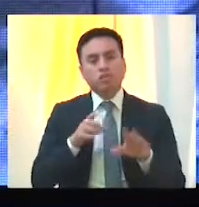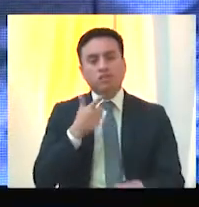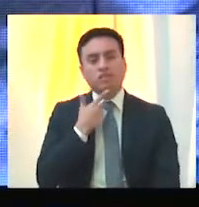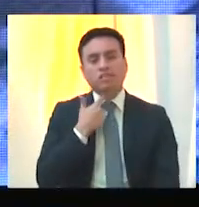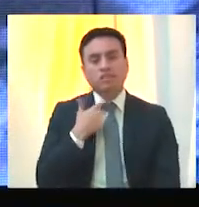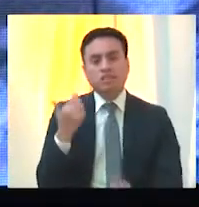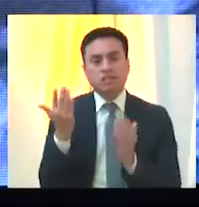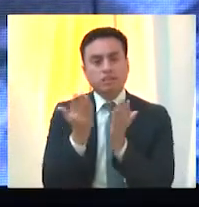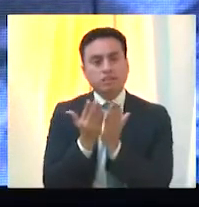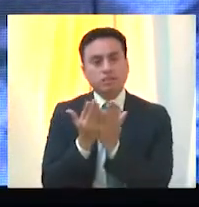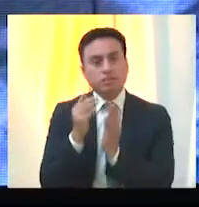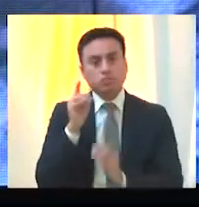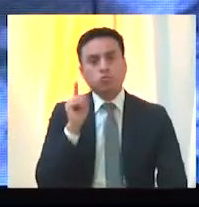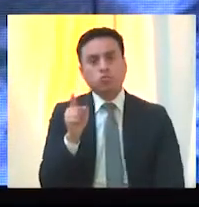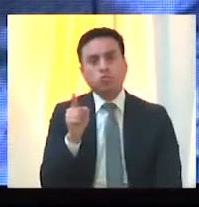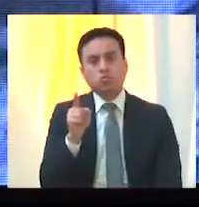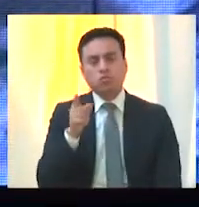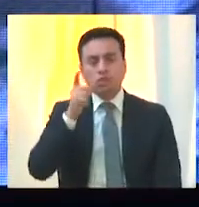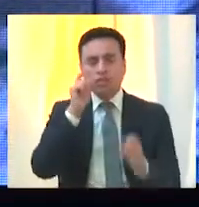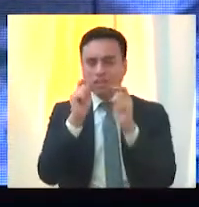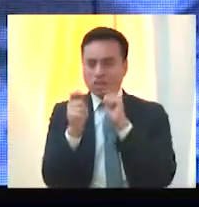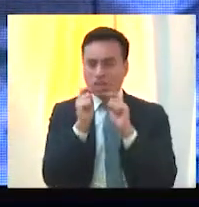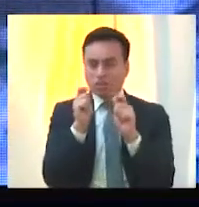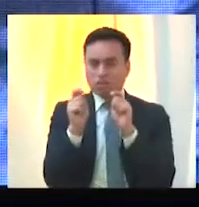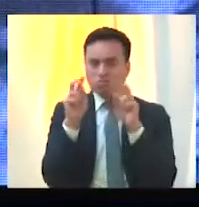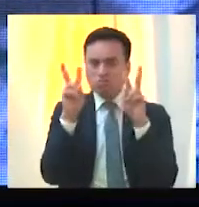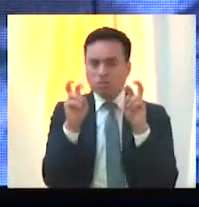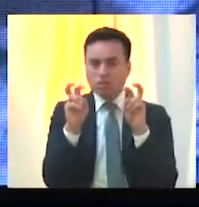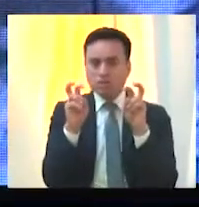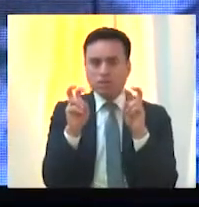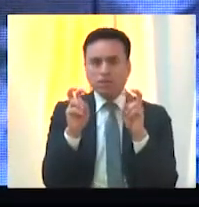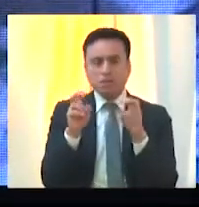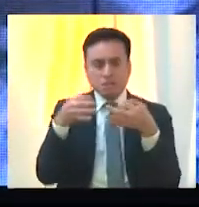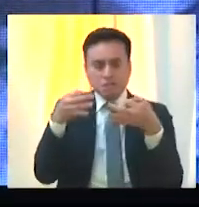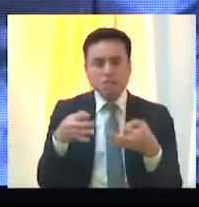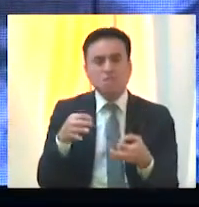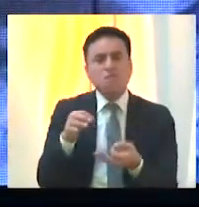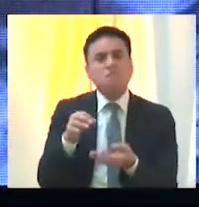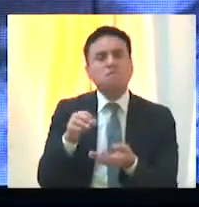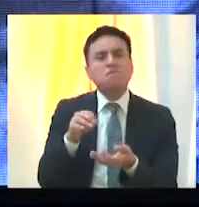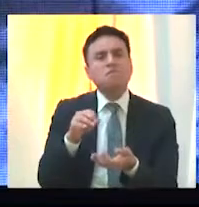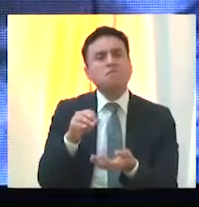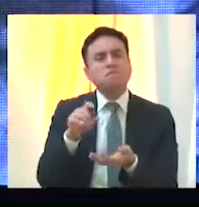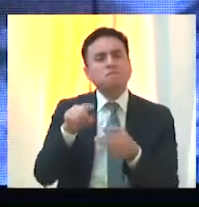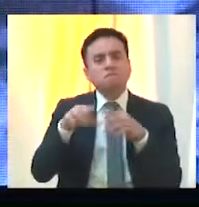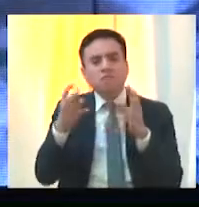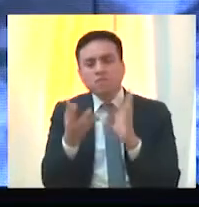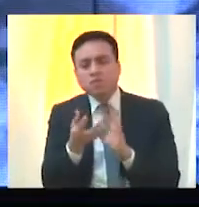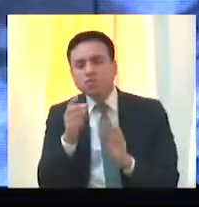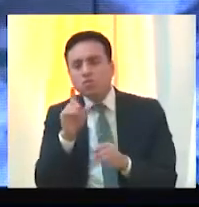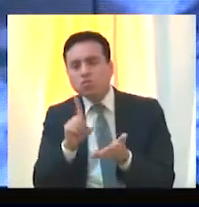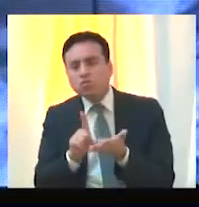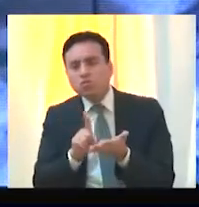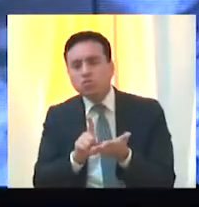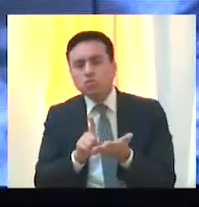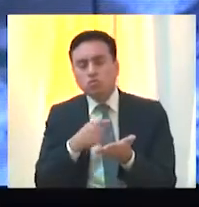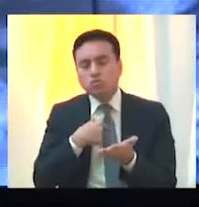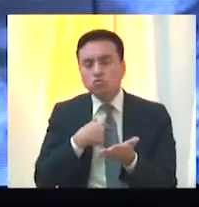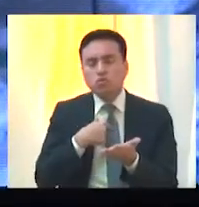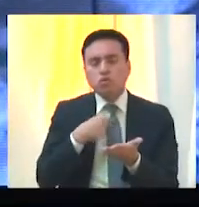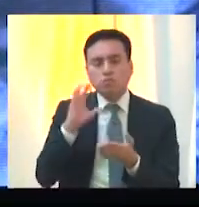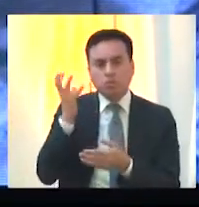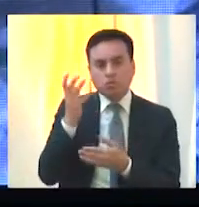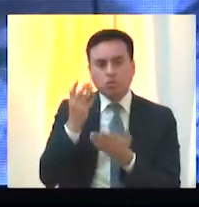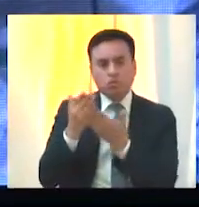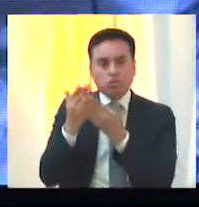de este estudio es que el riesgo no solamente es un riesgo físico. Yo soy climatólogo y, por supuesto, he enfatizado en esta presentación lo que tiene que ver